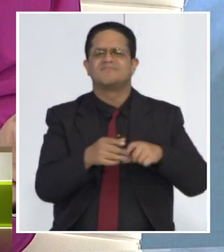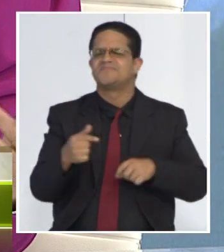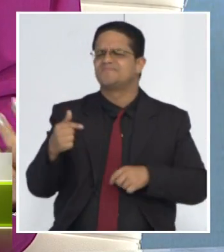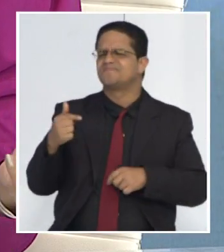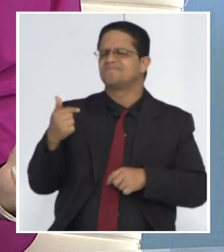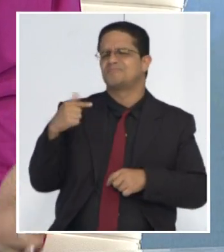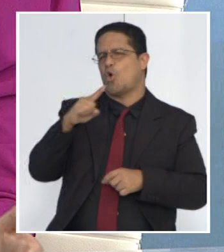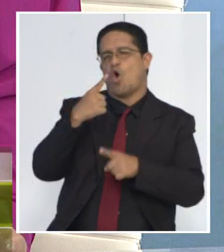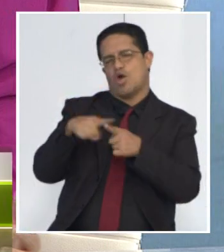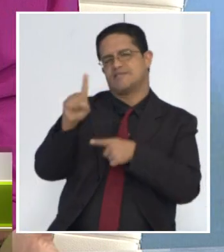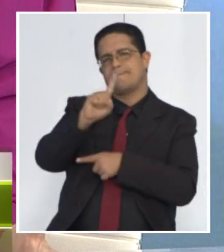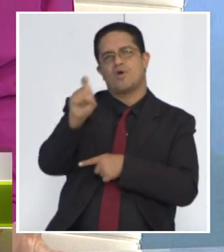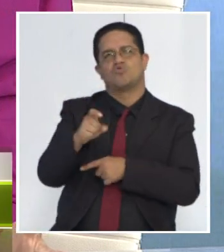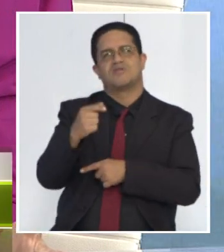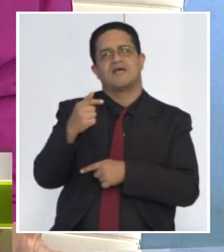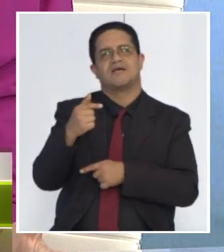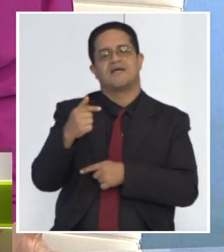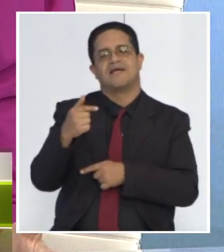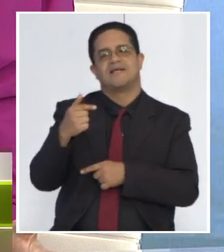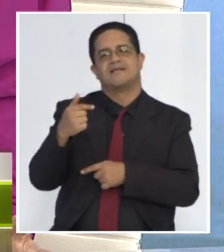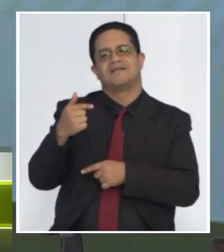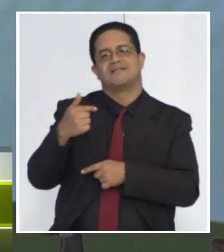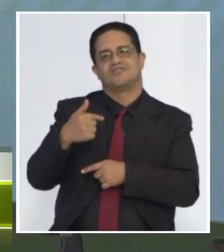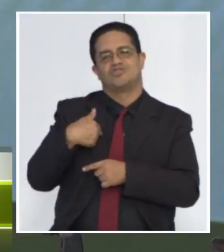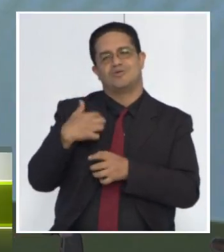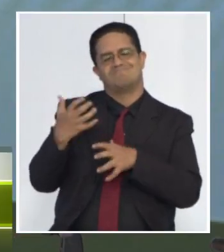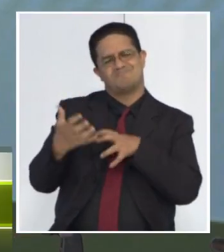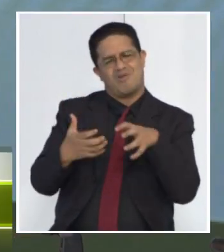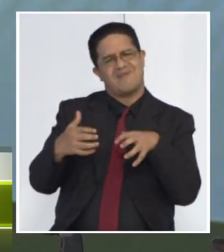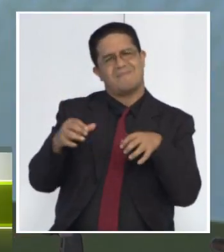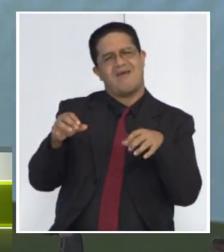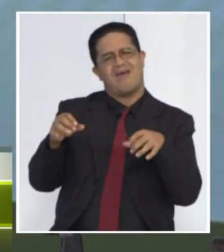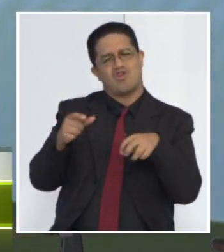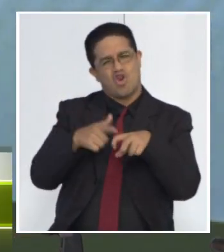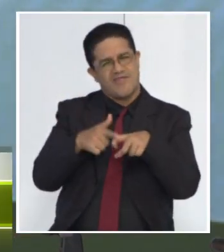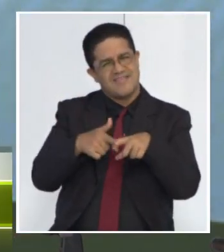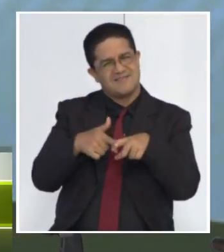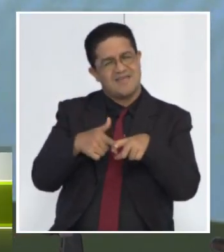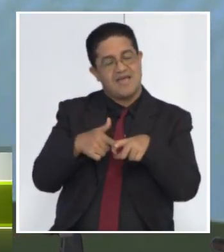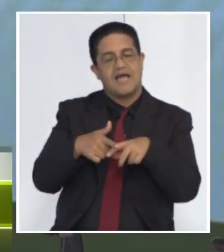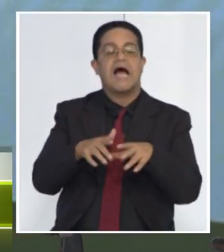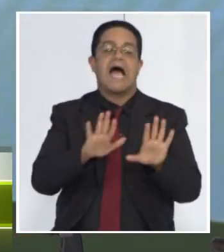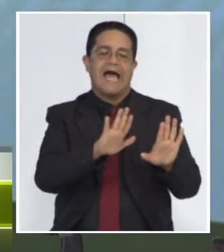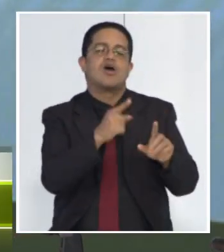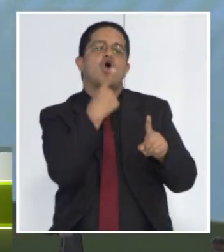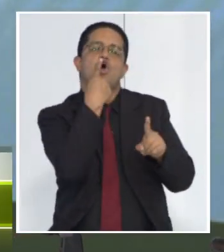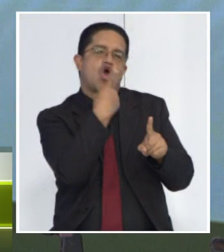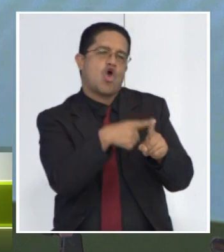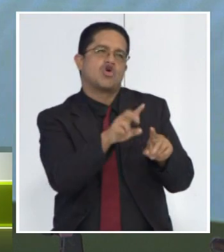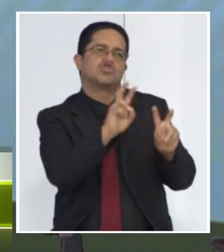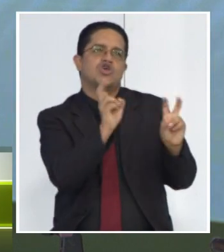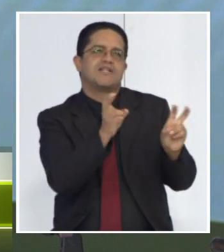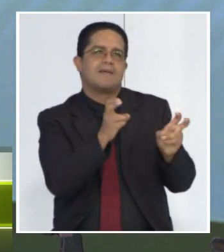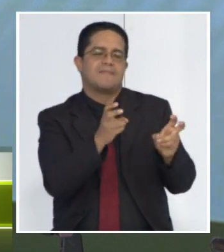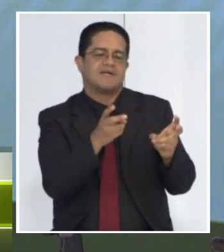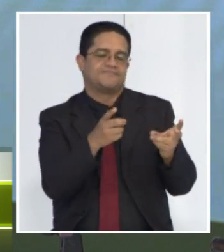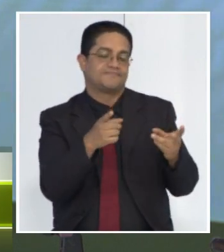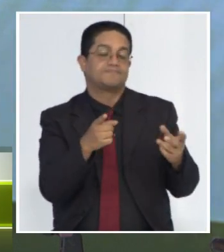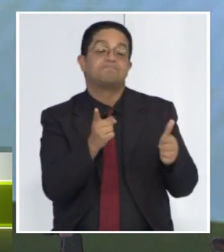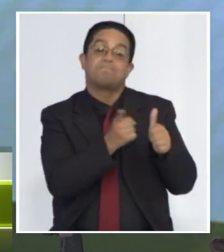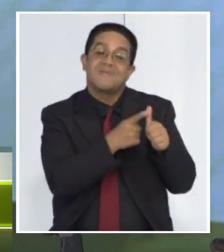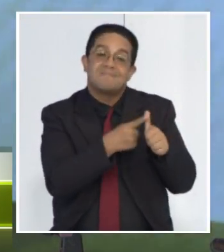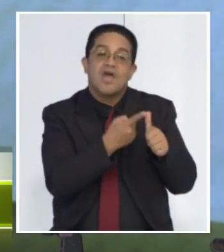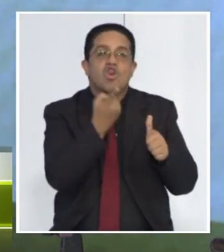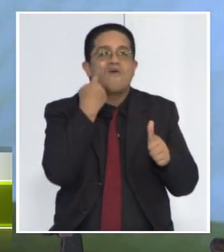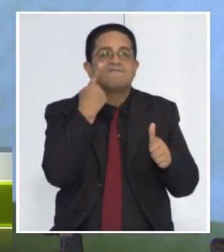artrosis de rodilla y se me hincha? Eso es otra cosa. Hay que ver también la Claro, cadera. siempre hay que examinar, siempre. Inclusive no solamente la cadera, sino